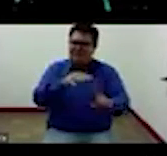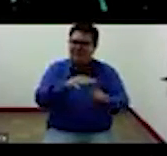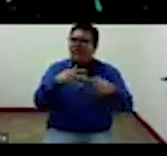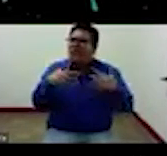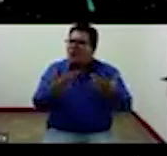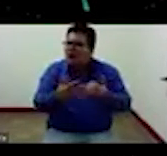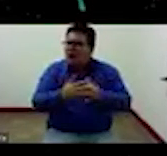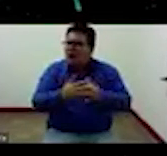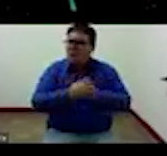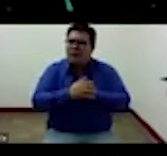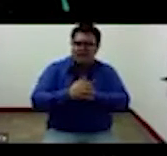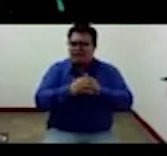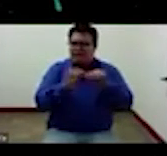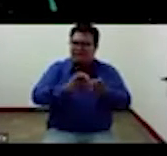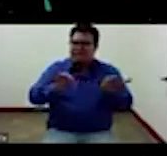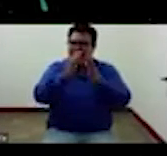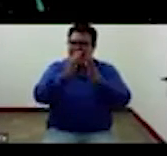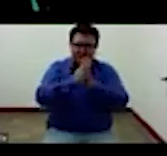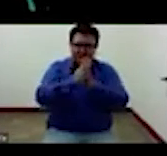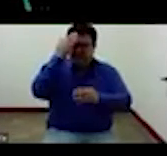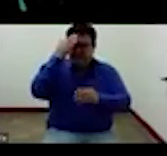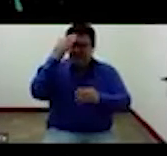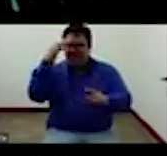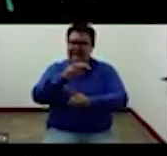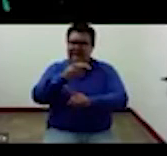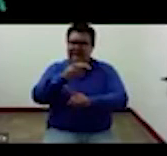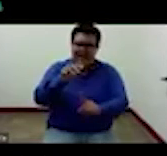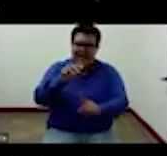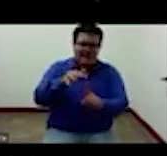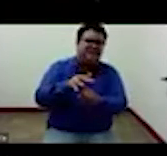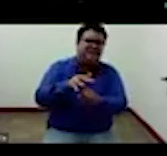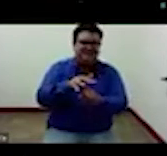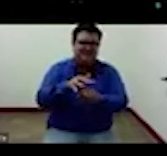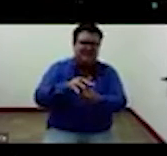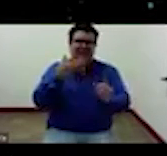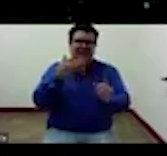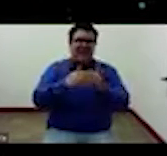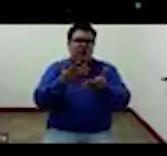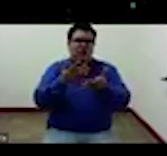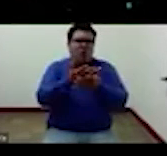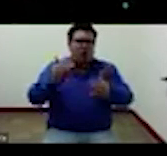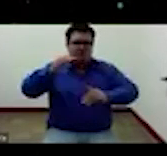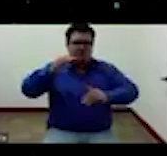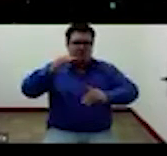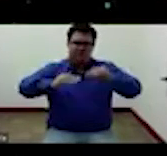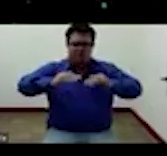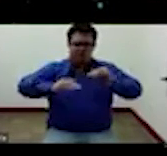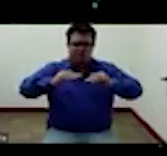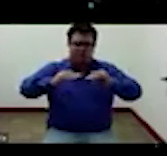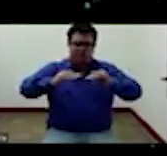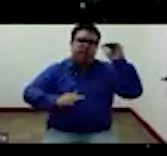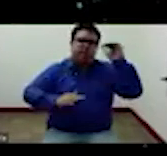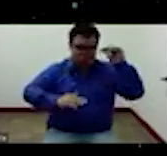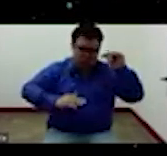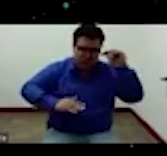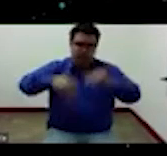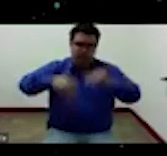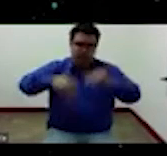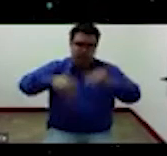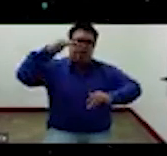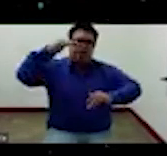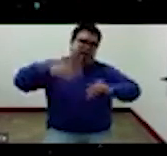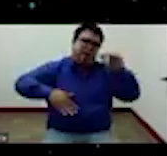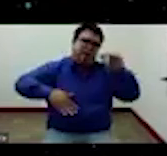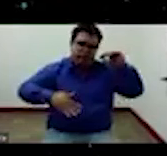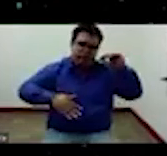ruidoso en el entorno, ¿no? Un rompimiento del equilibrio del entorno con un estrépito